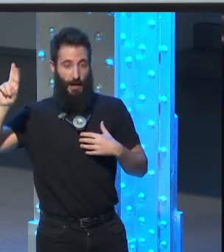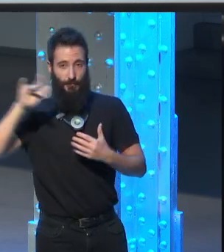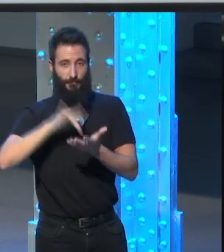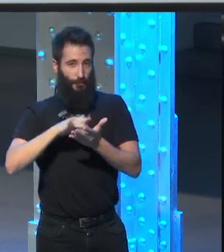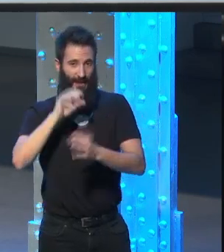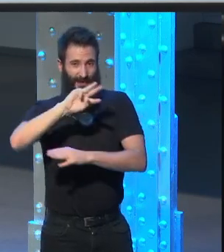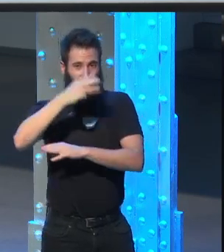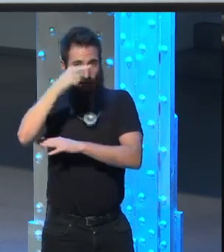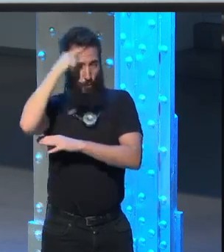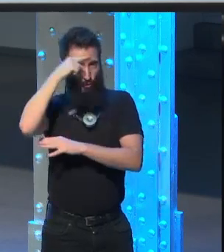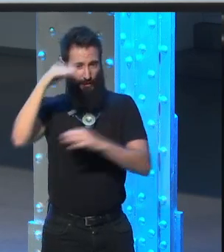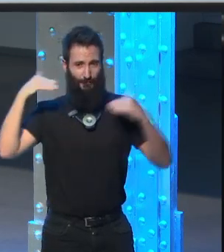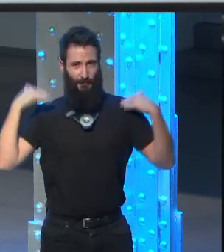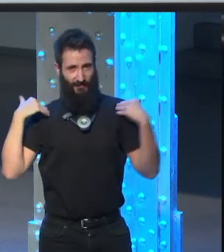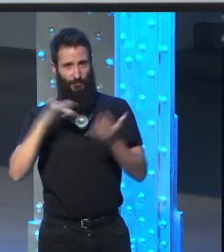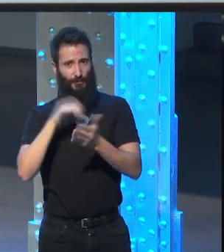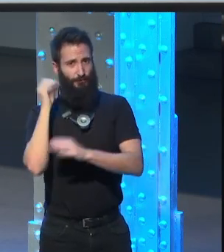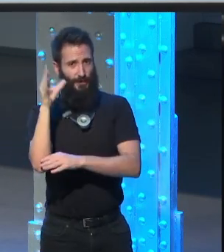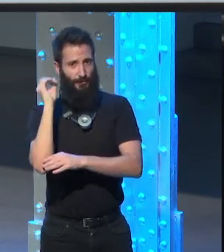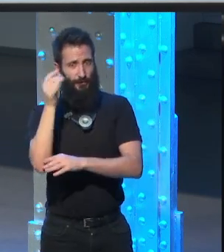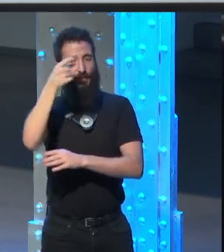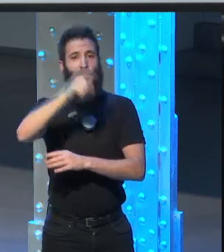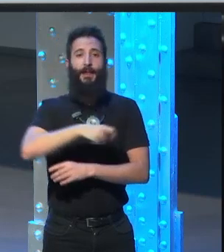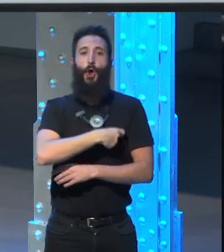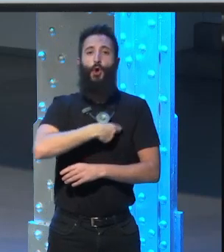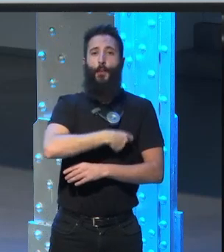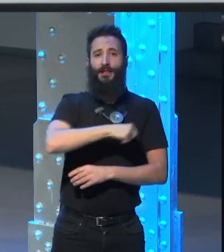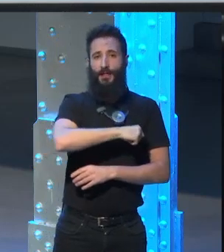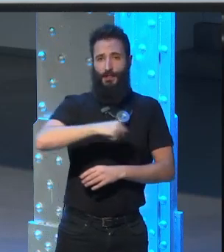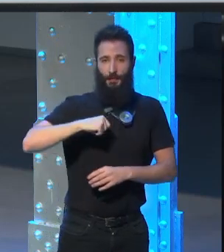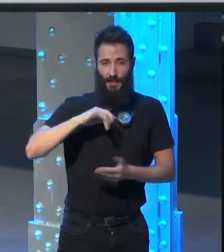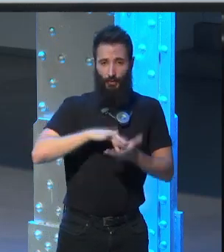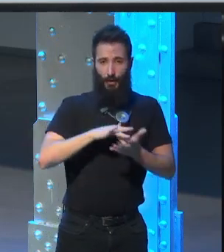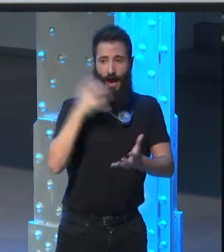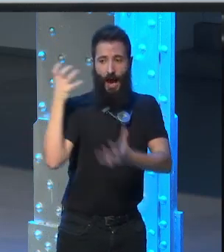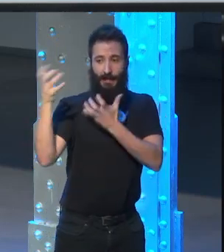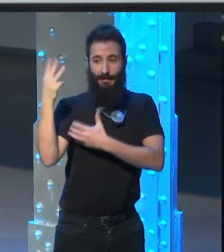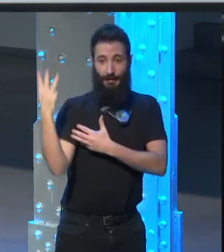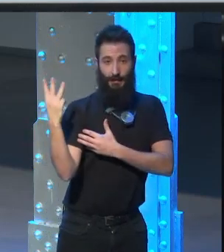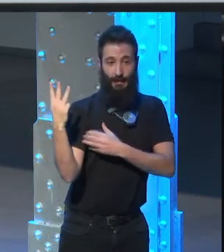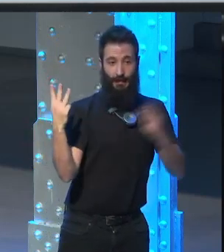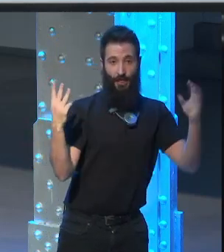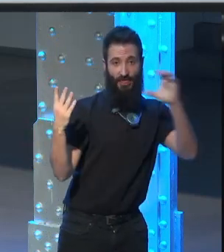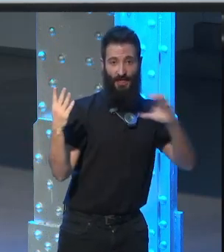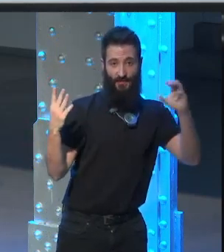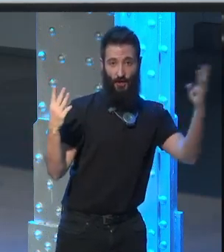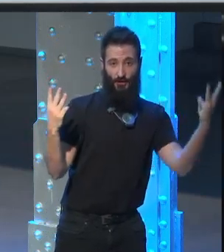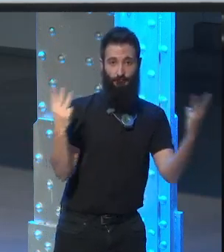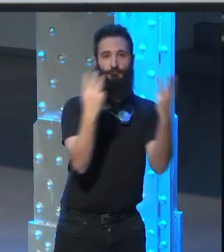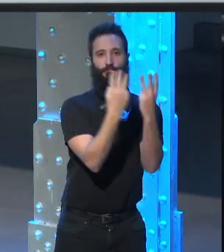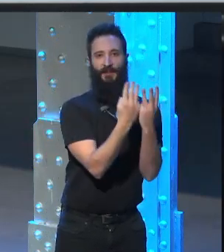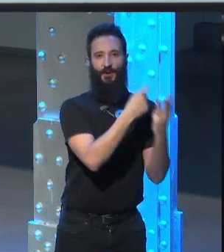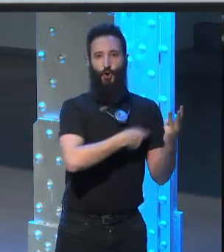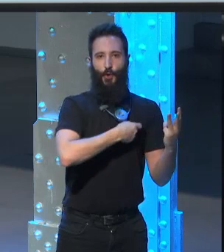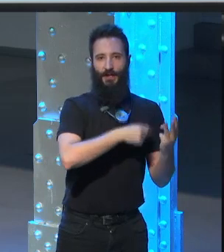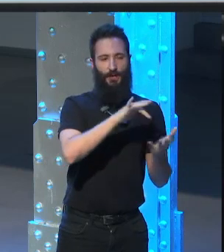se organizó también un comité independiente formado por 3 artistas y 3 científicos que